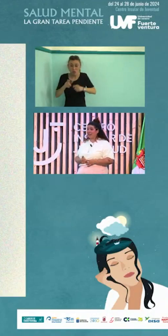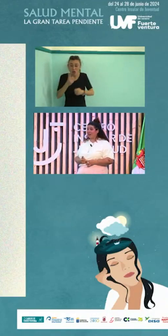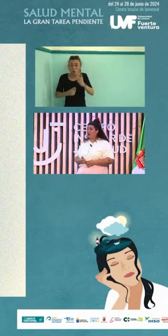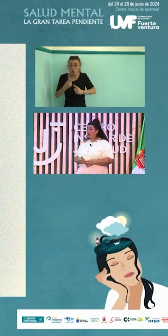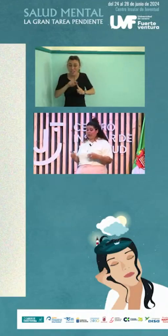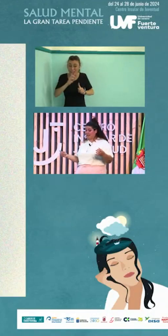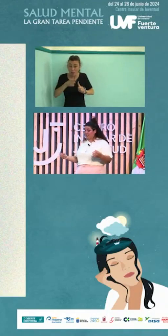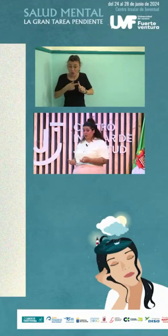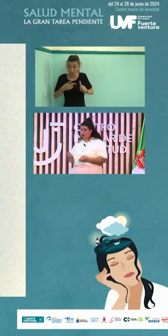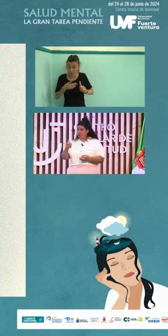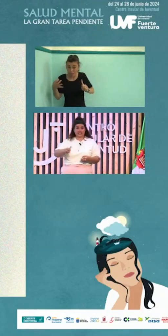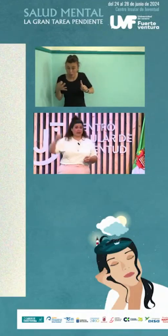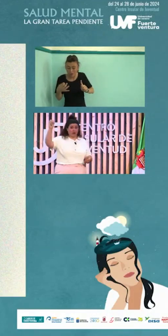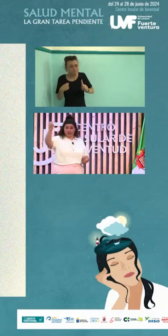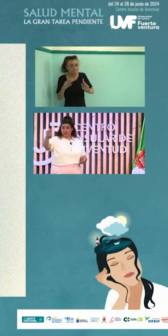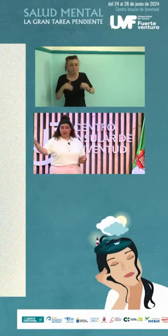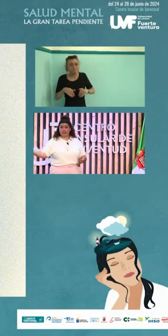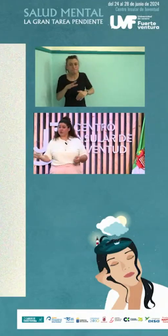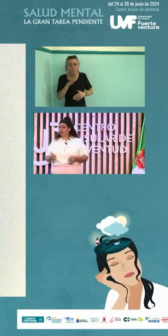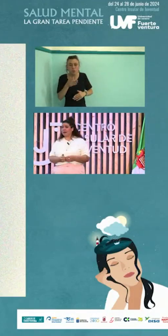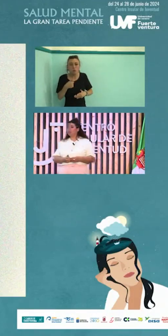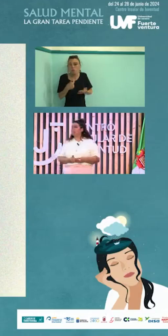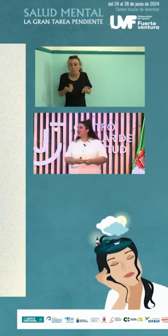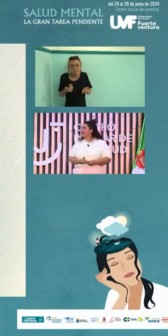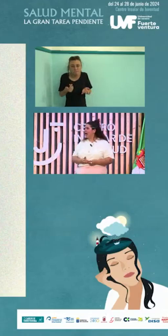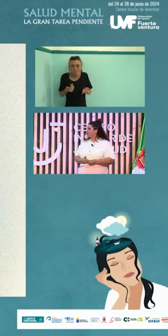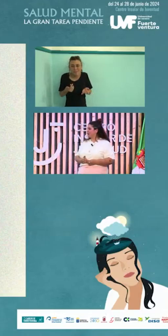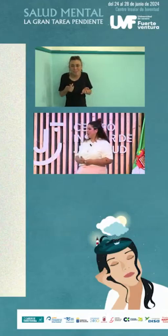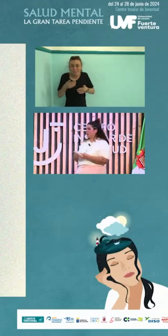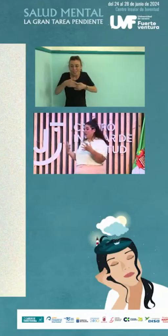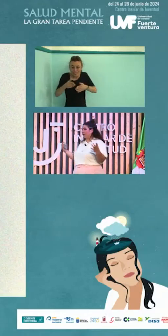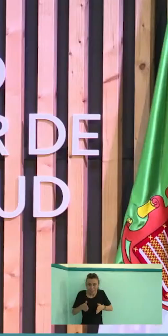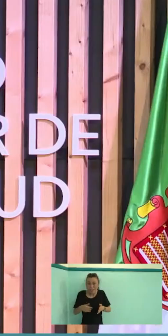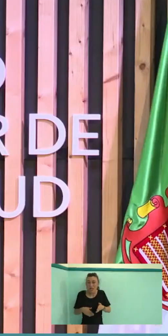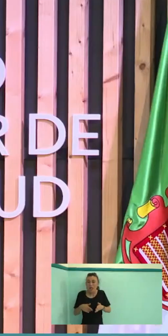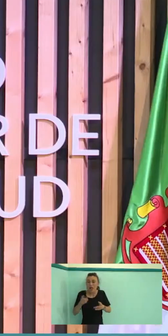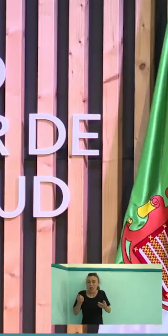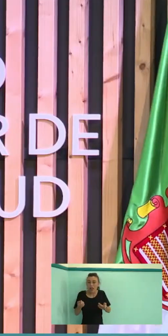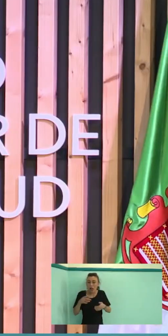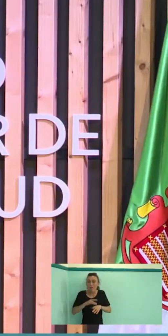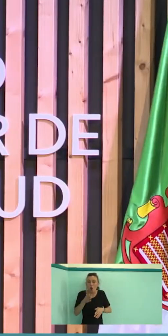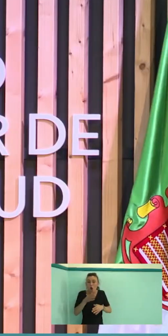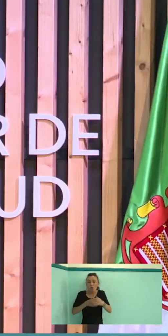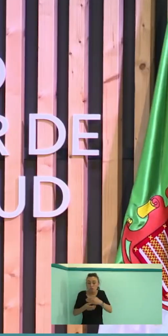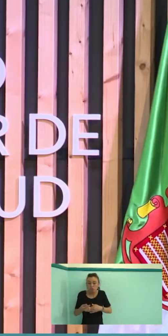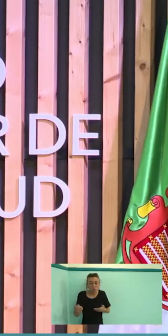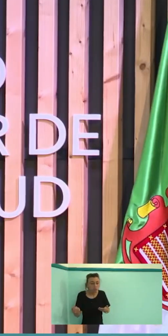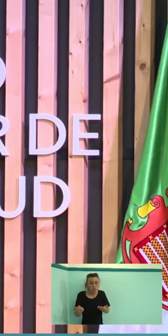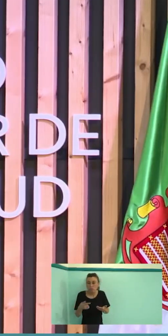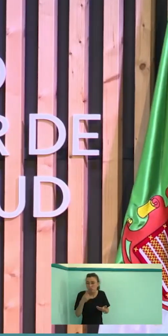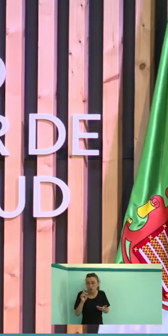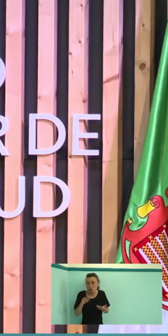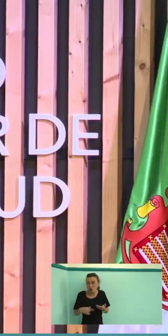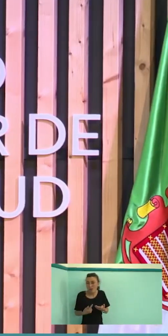merecían porque nada más entrar por la consulta se les daba una dieta de pérdida de peso Por ejemplo Hay personas que en un quirófano a punto de ser operadas han escuchado a su cirujano